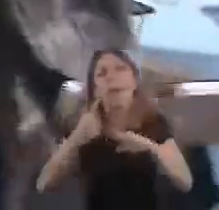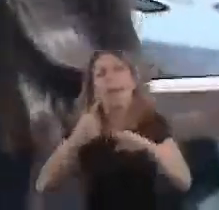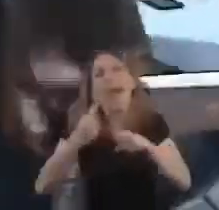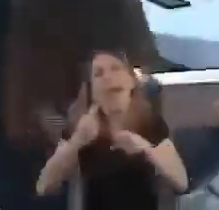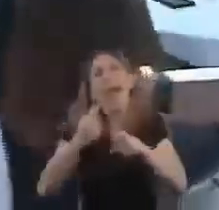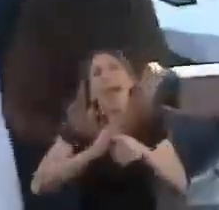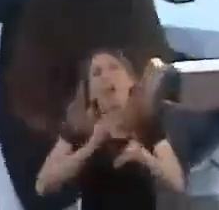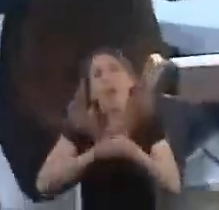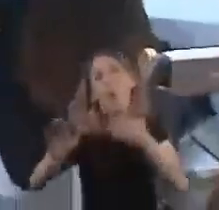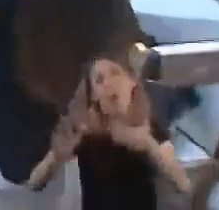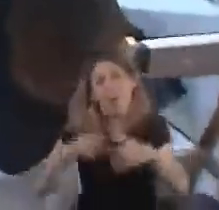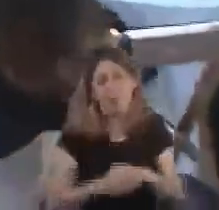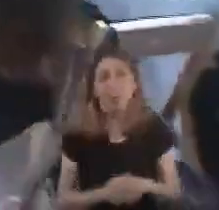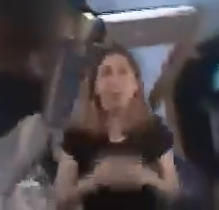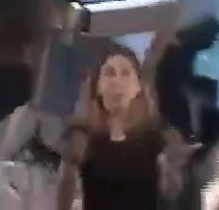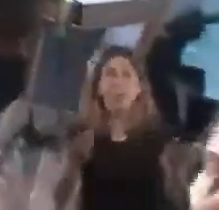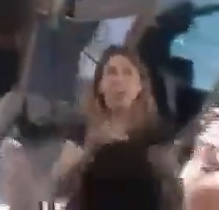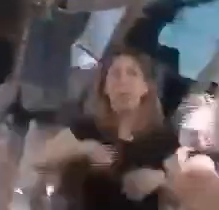¿Ok?